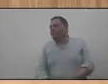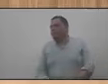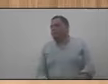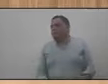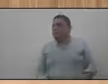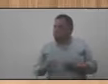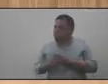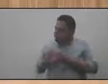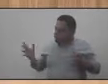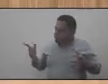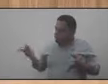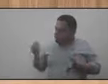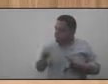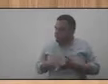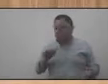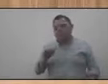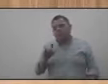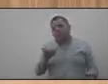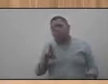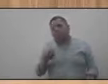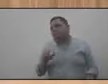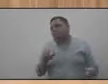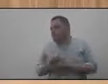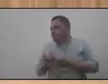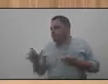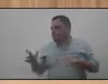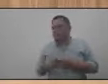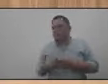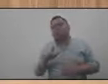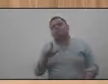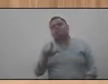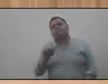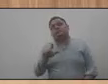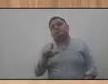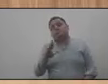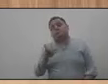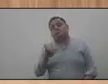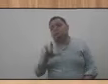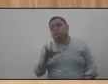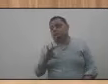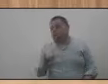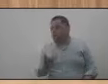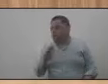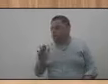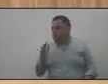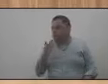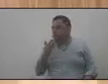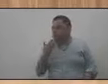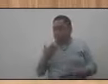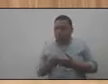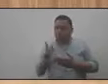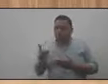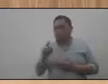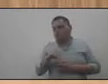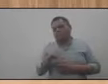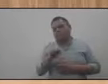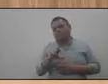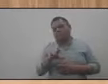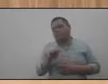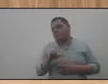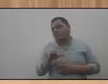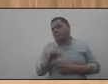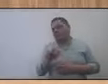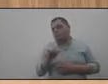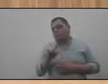Humberto Alirio, nuevamente gracias. A la doctora Alba Lucy Cruz Pardo, secretaria de Hacienda, a la doctora María Constanza Vega